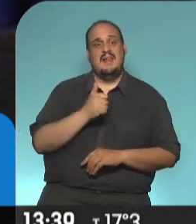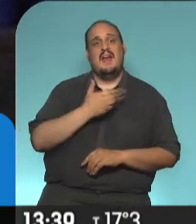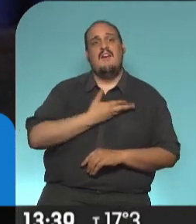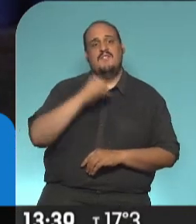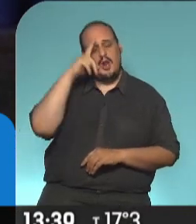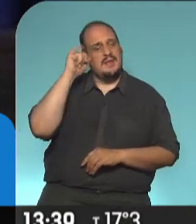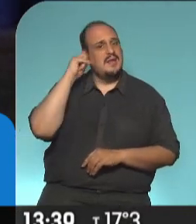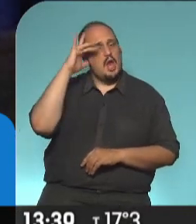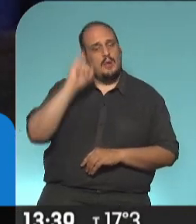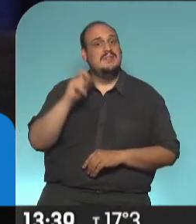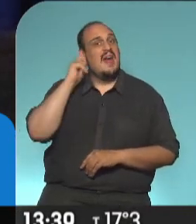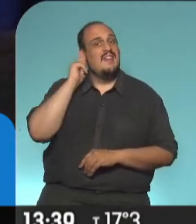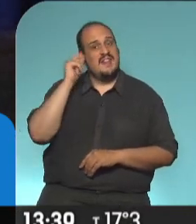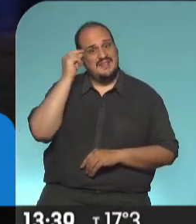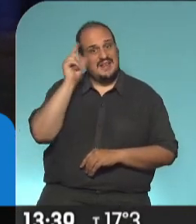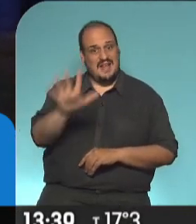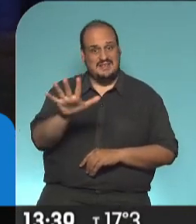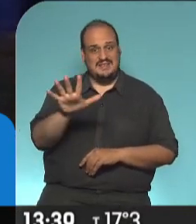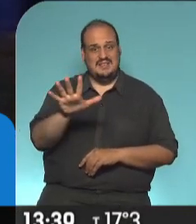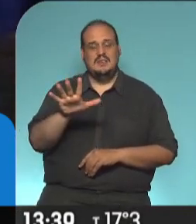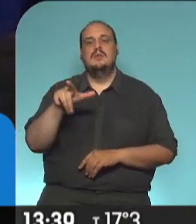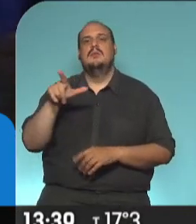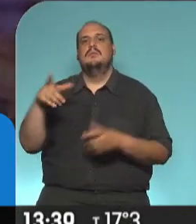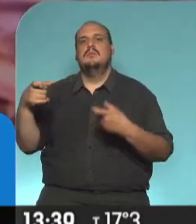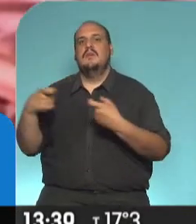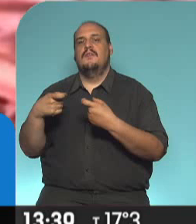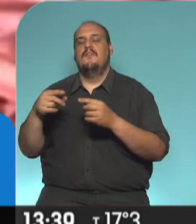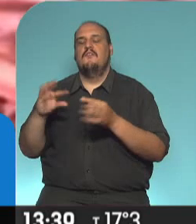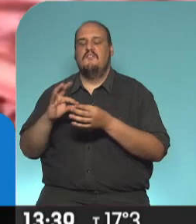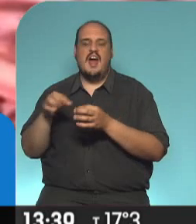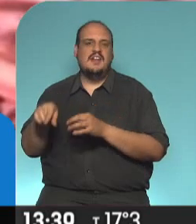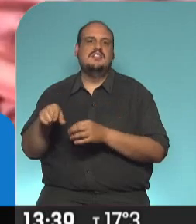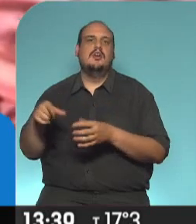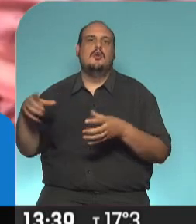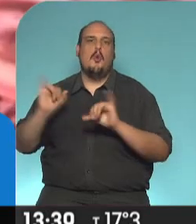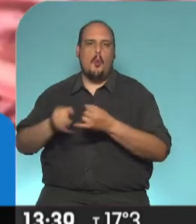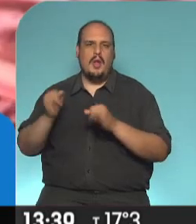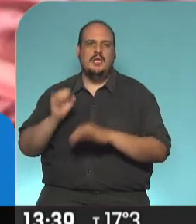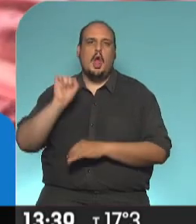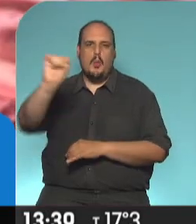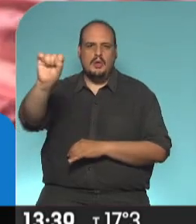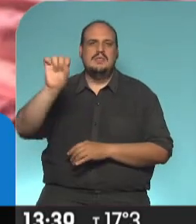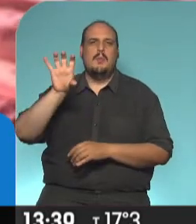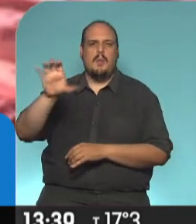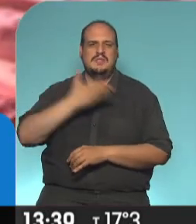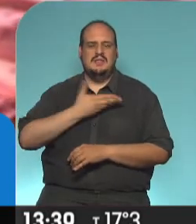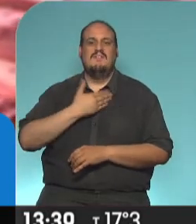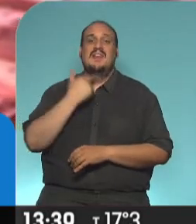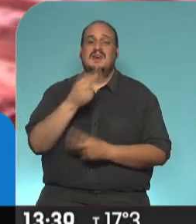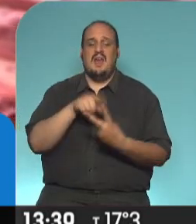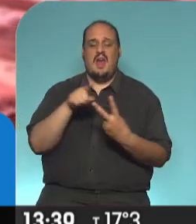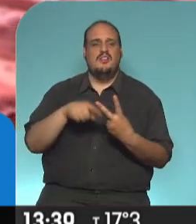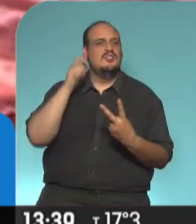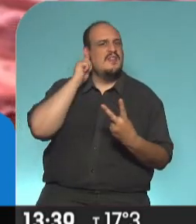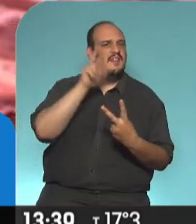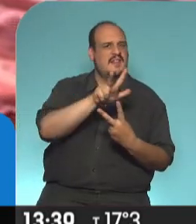tenía 35 años y era referente de géneros de la Federación Juvenil Comunista en la provincia de Santa Fe. Tenía dos hijas pequeñas de